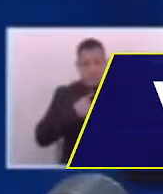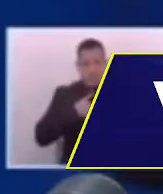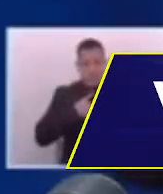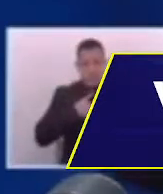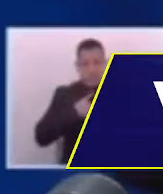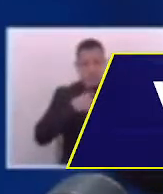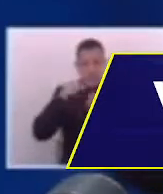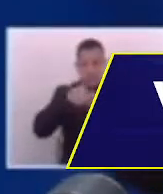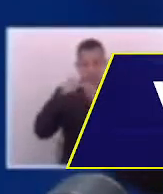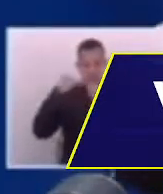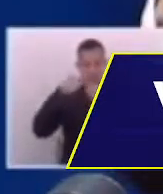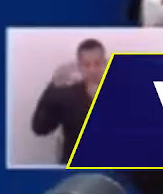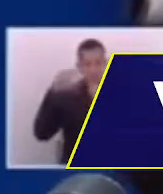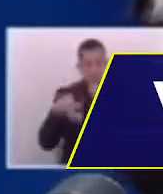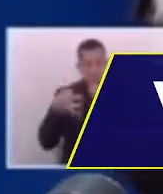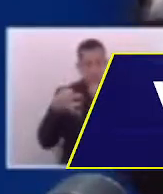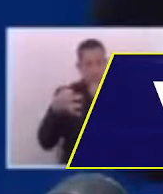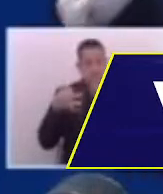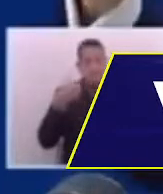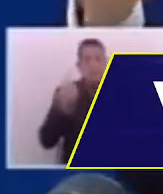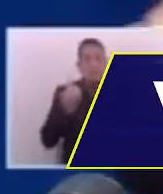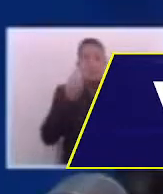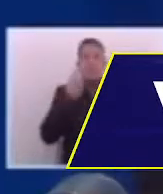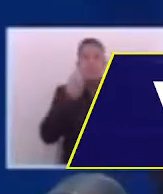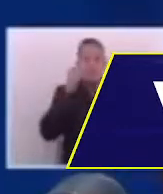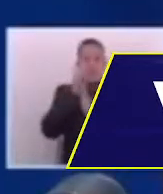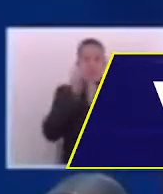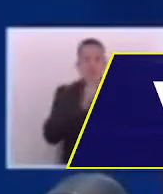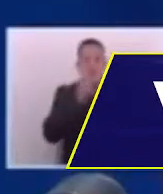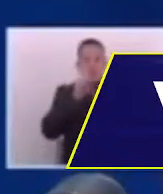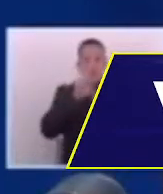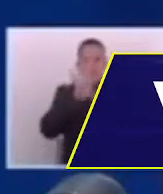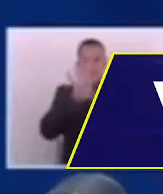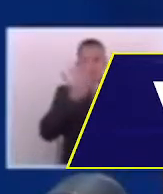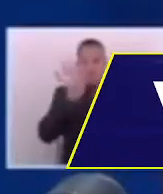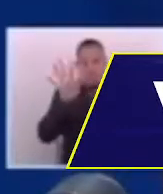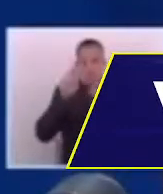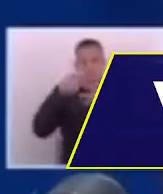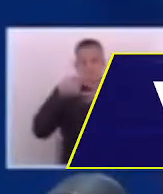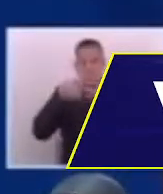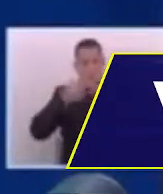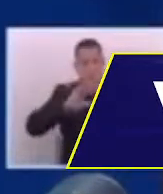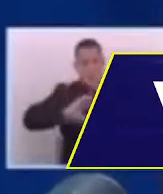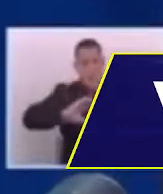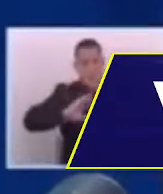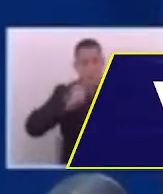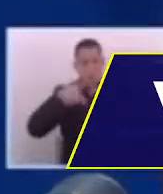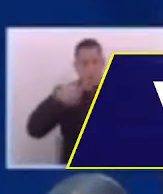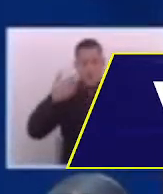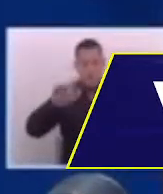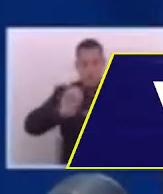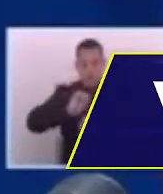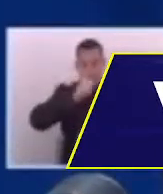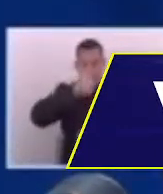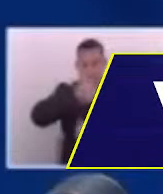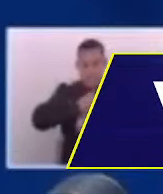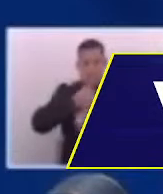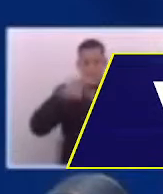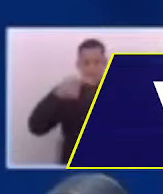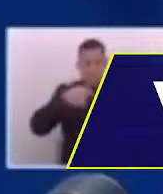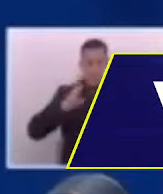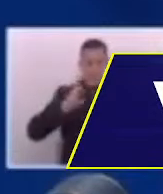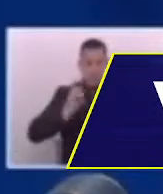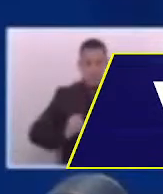que pasar por la asamblea legislativa pero Y dónde está el artículo 148 de la Constitución que ya lo establece cuando hay deuda